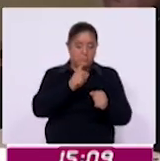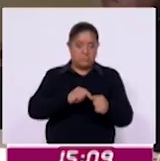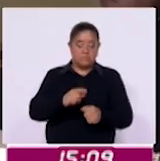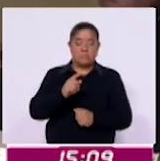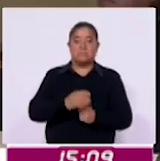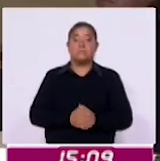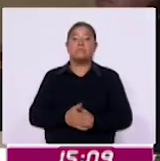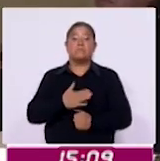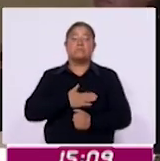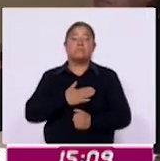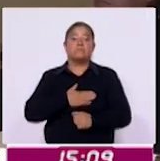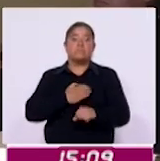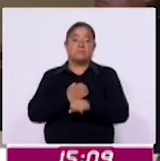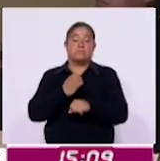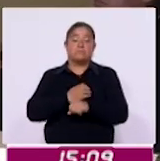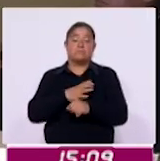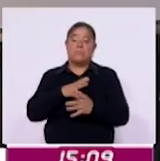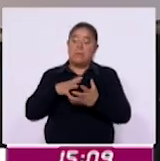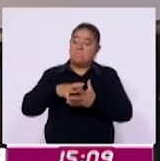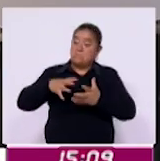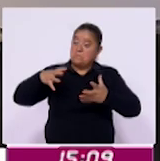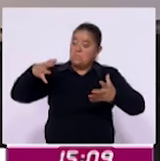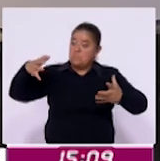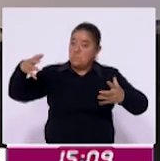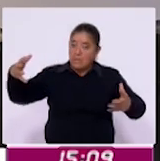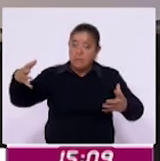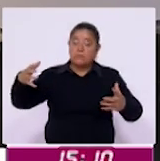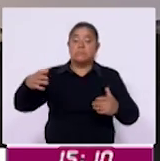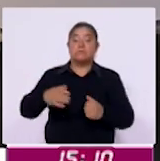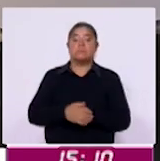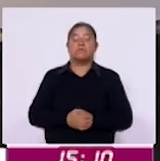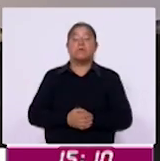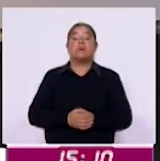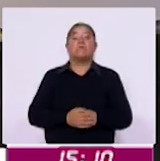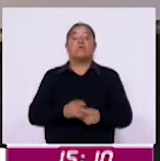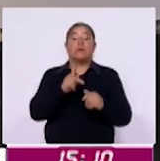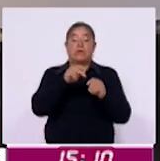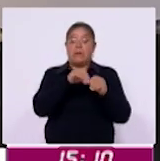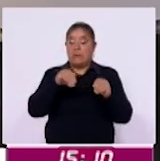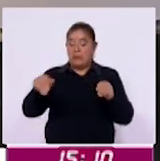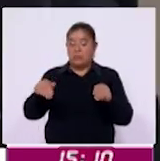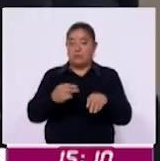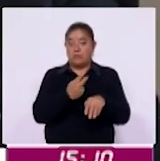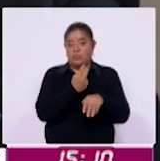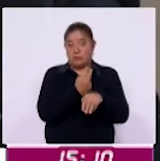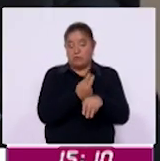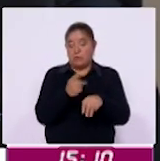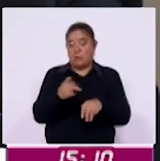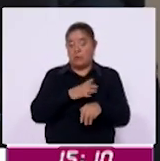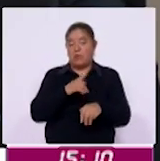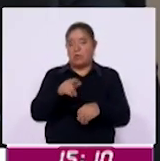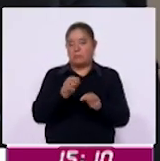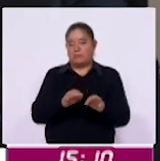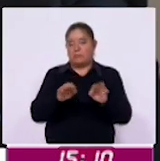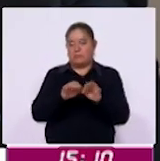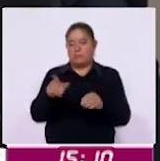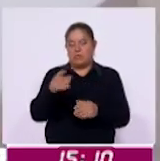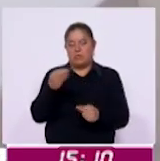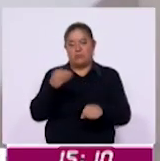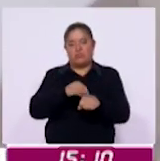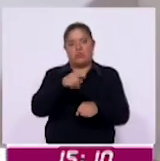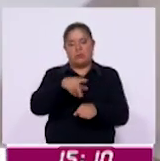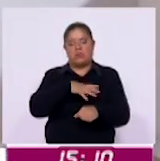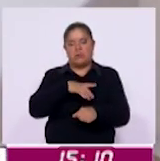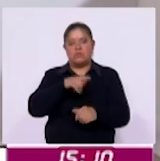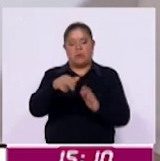cuarta entidad con la mayor densidad de monumentos por kilómetro cuadrado. De ahí la importancia de implementar estos lineamientos, precisó el maestro